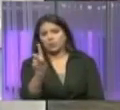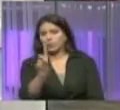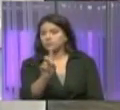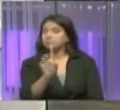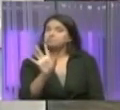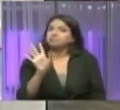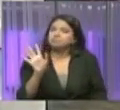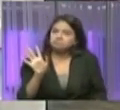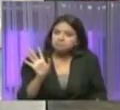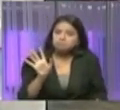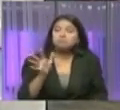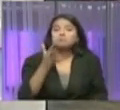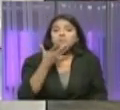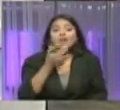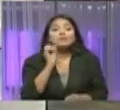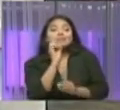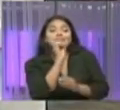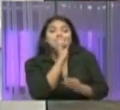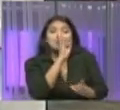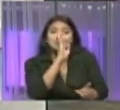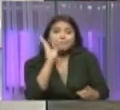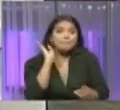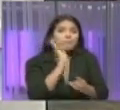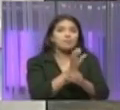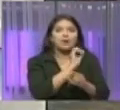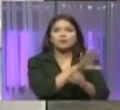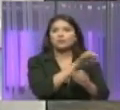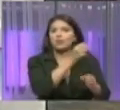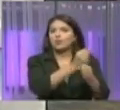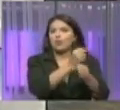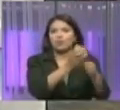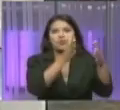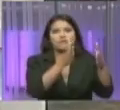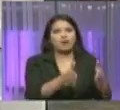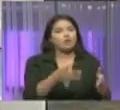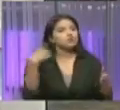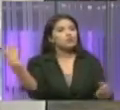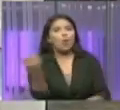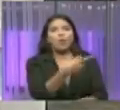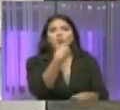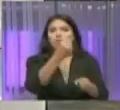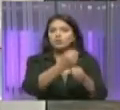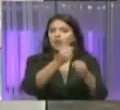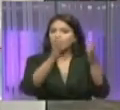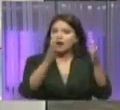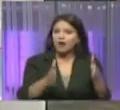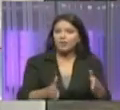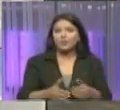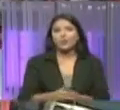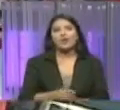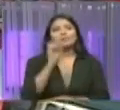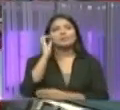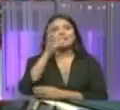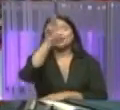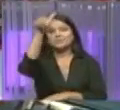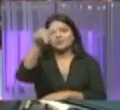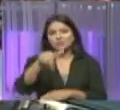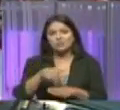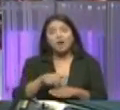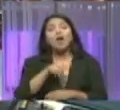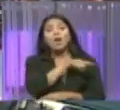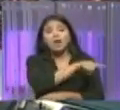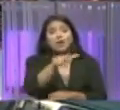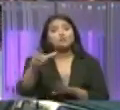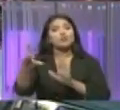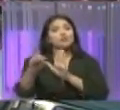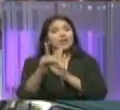si fuera el caso, hacer el depósito directo de la nómina de los trabajadores, trabajadoras, obreros y obreras de la Asamblea Nacional, que tienen derecho